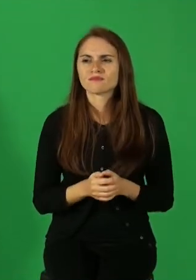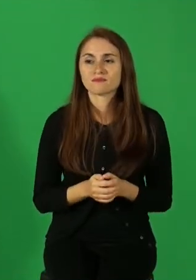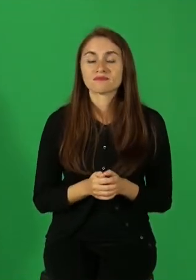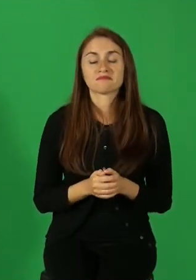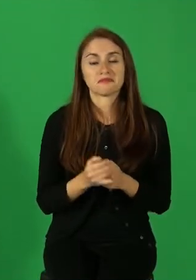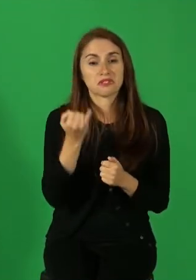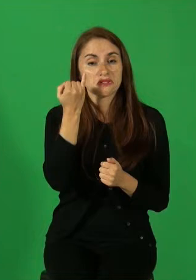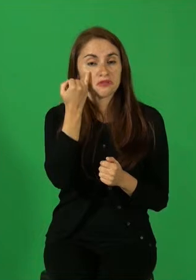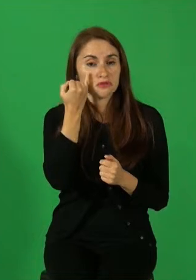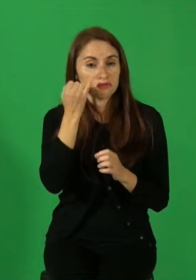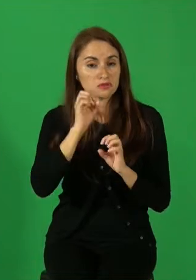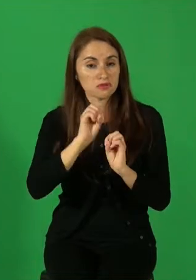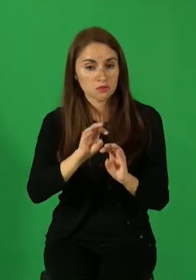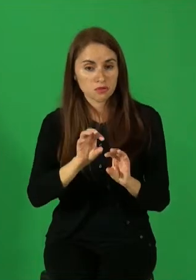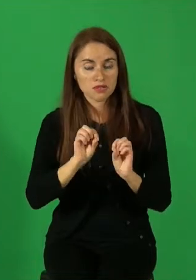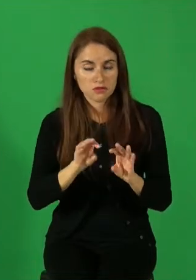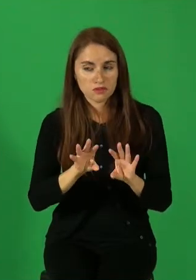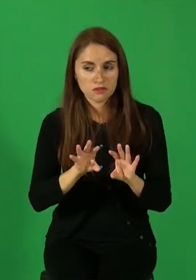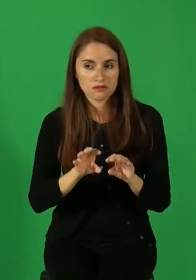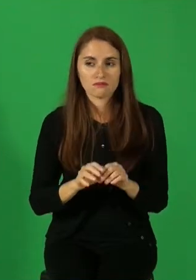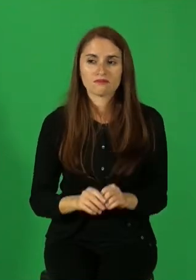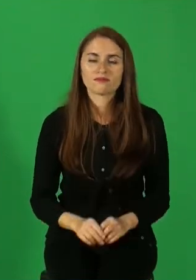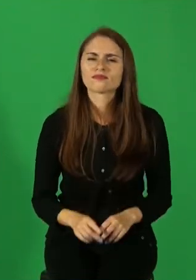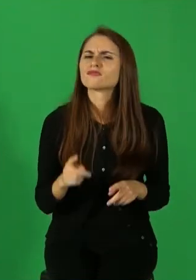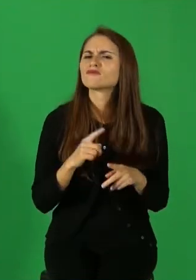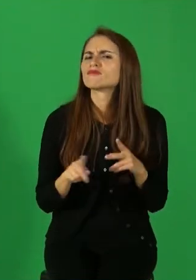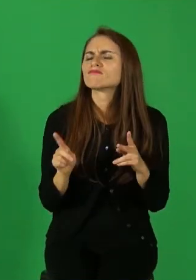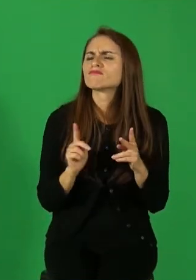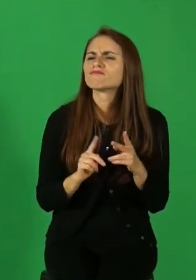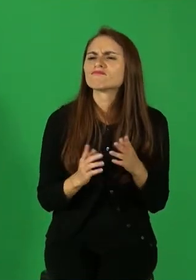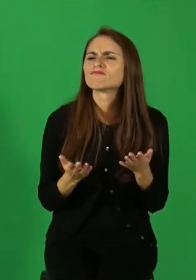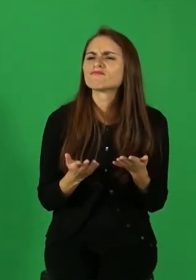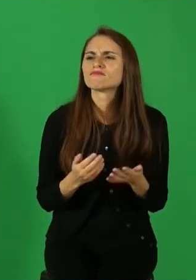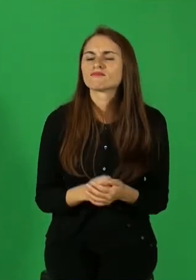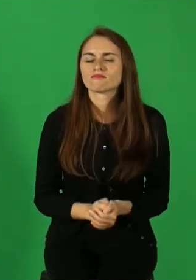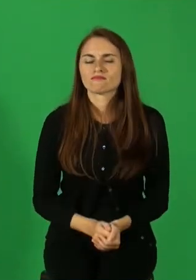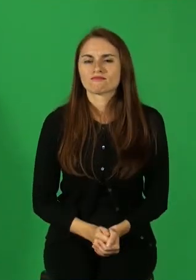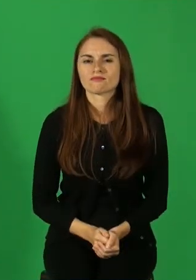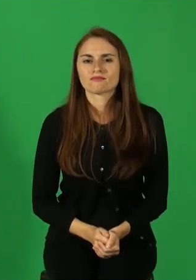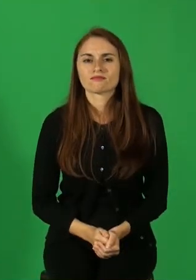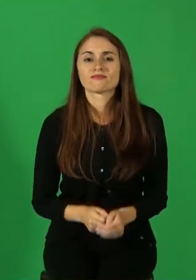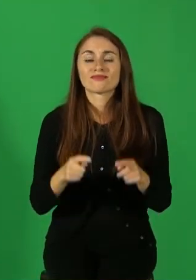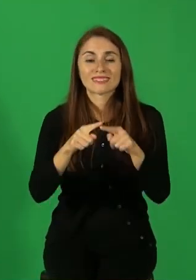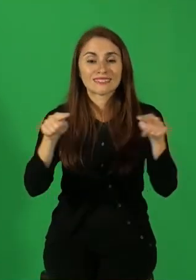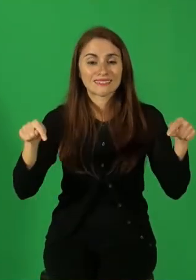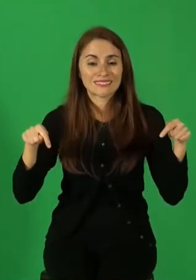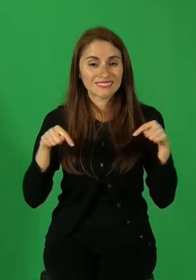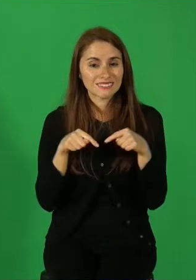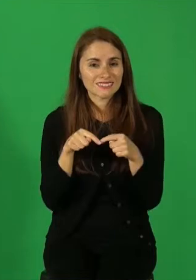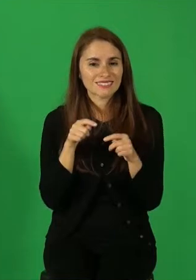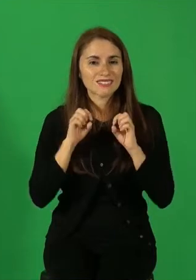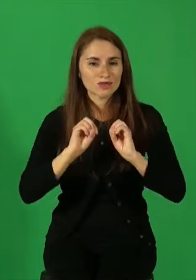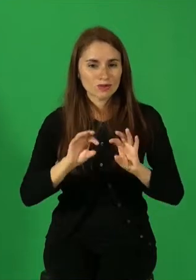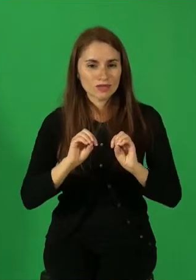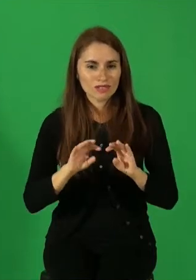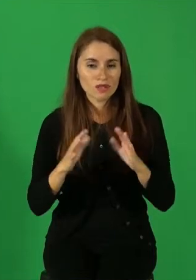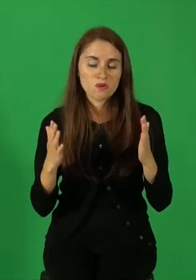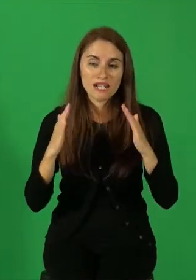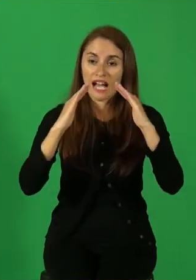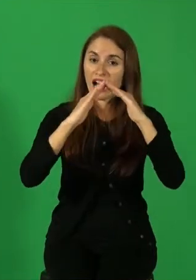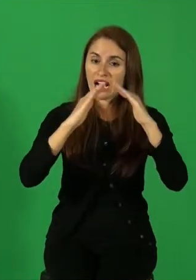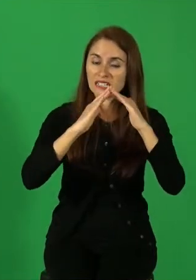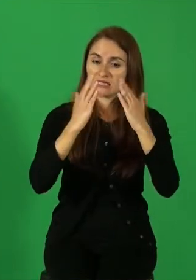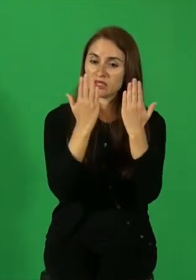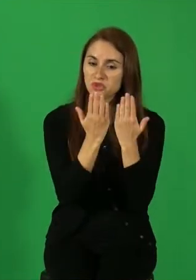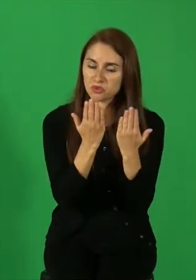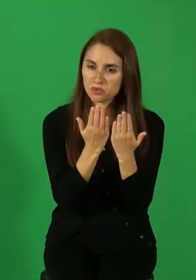una institución educacional. ¿Qué otra? Recinto educativo, casa de estudio,